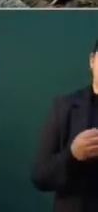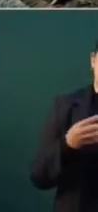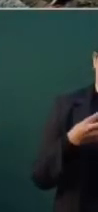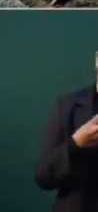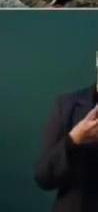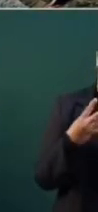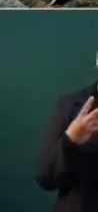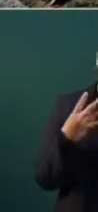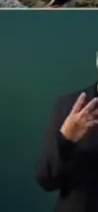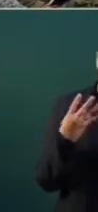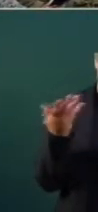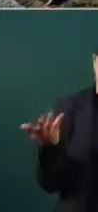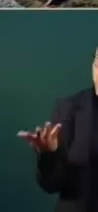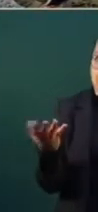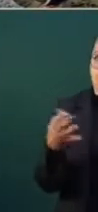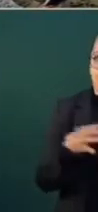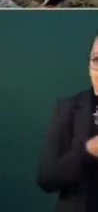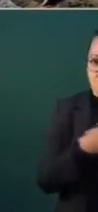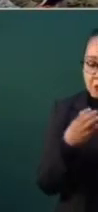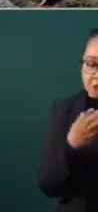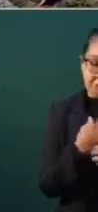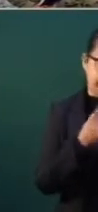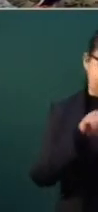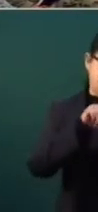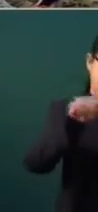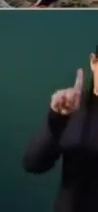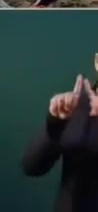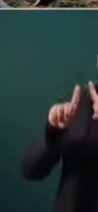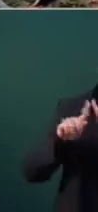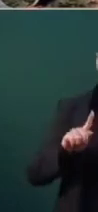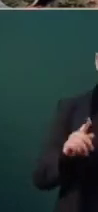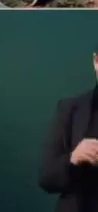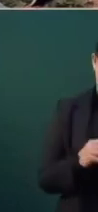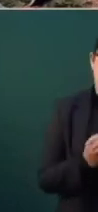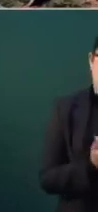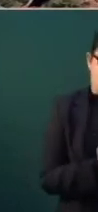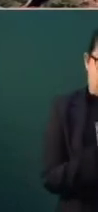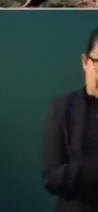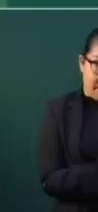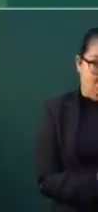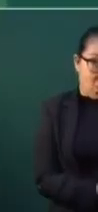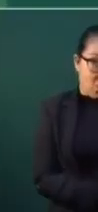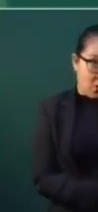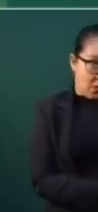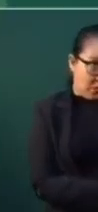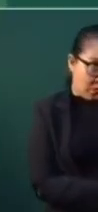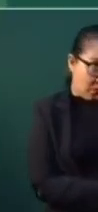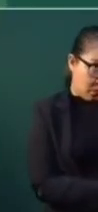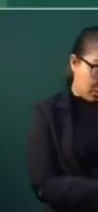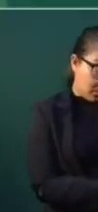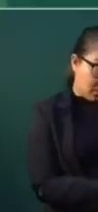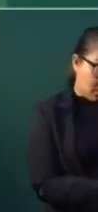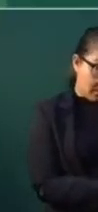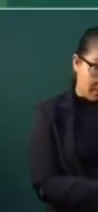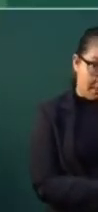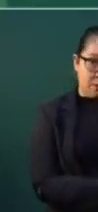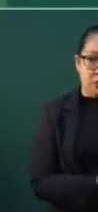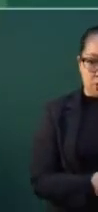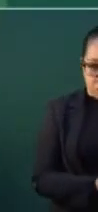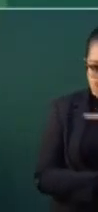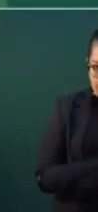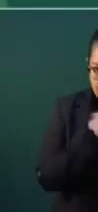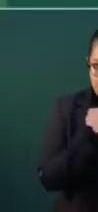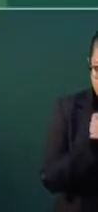solo sugiero una, con todo respeto para las dos naciones.